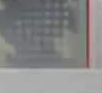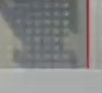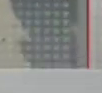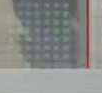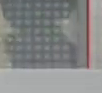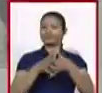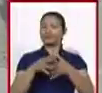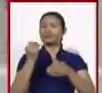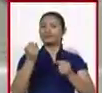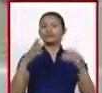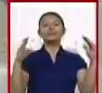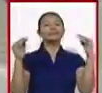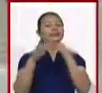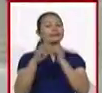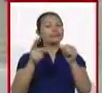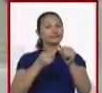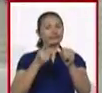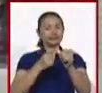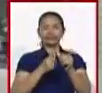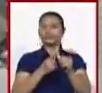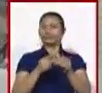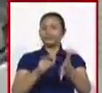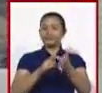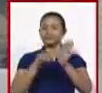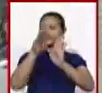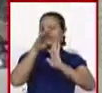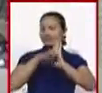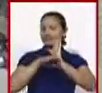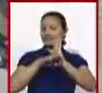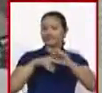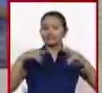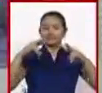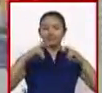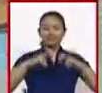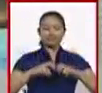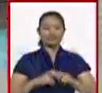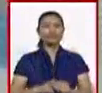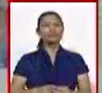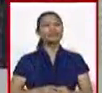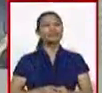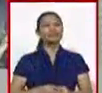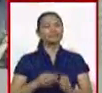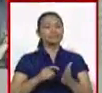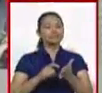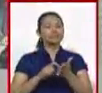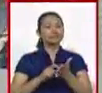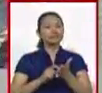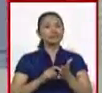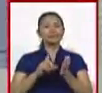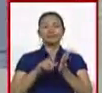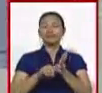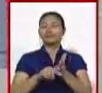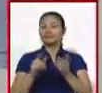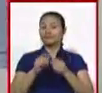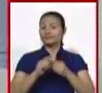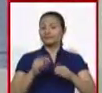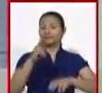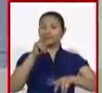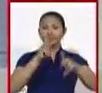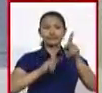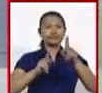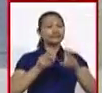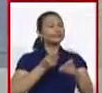Mototaxistas bloquearon dos carreteras principales. Exigen rebaja en la inspección técnica y condonación de deudas. Transporte y